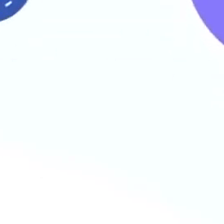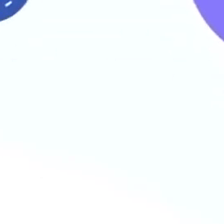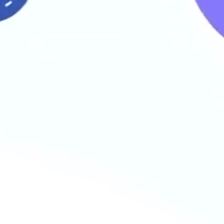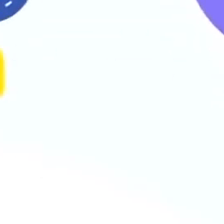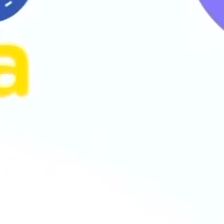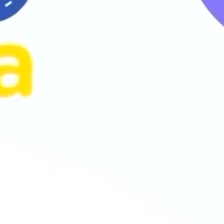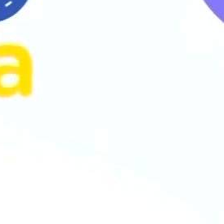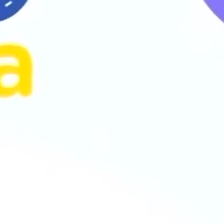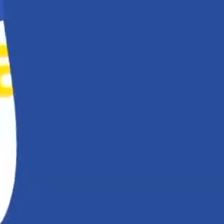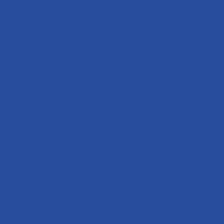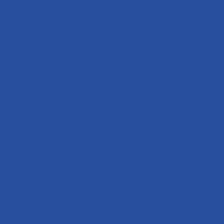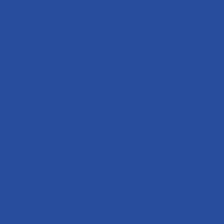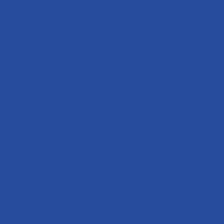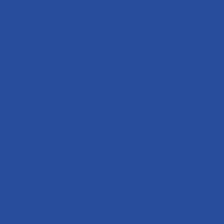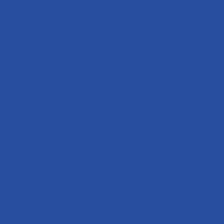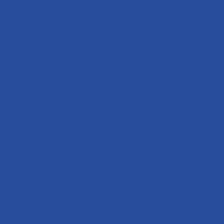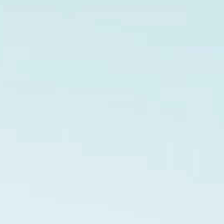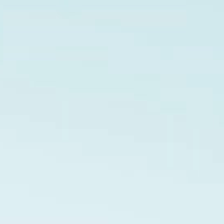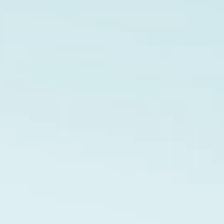Aprendo en casa.